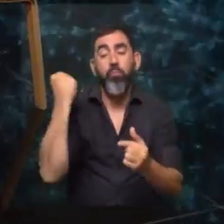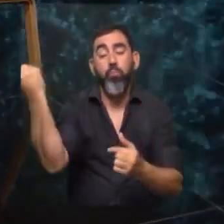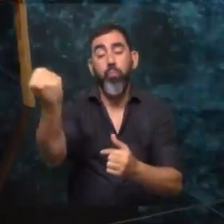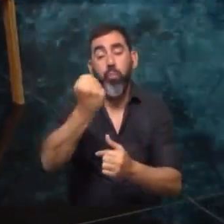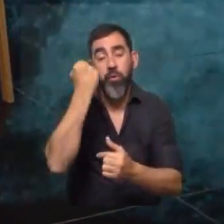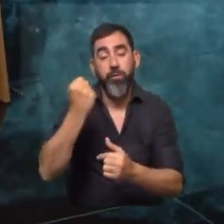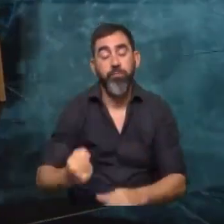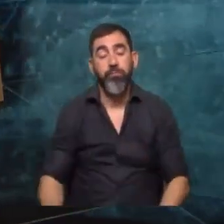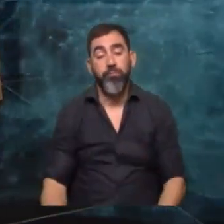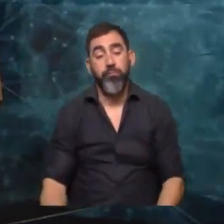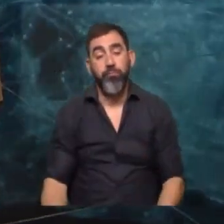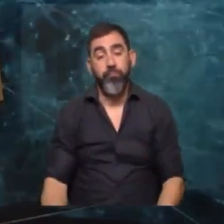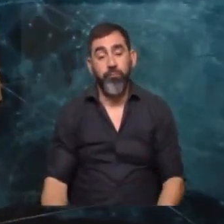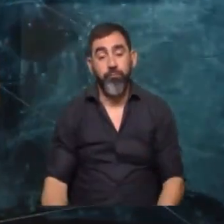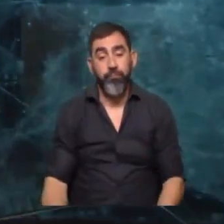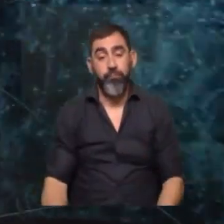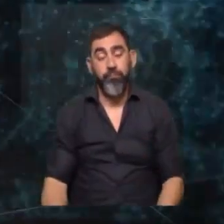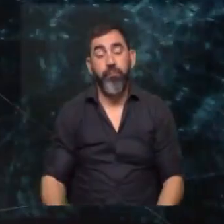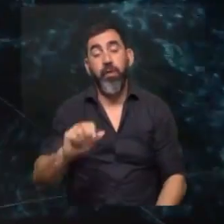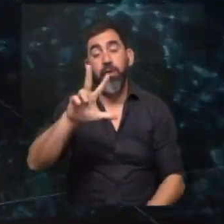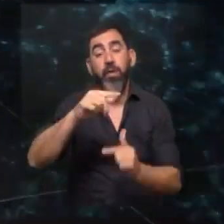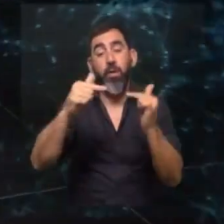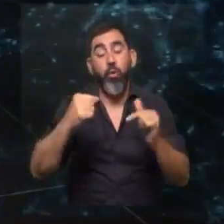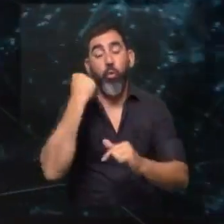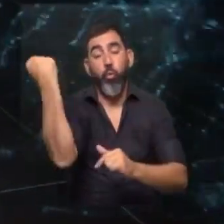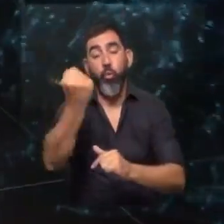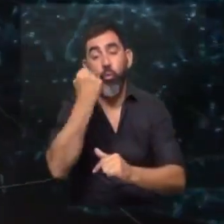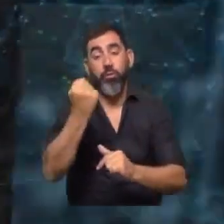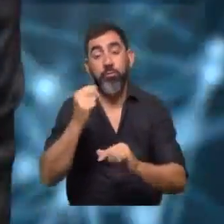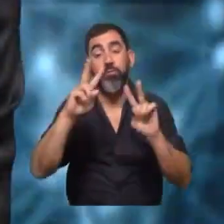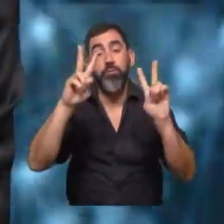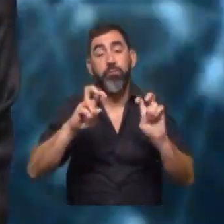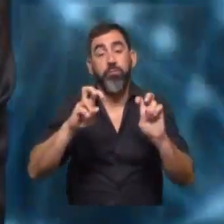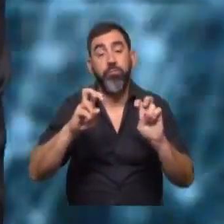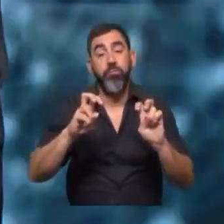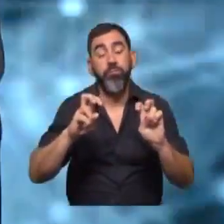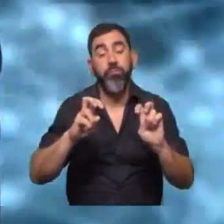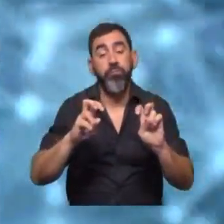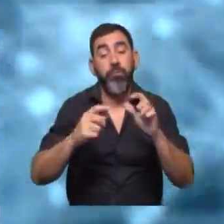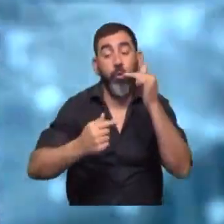Y ahí se evaluaron a grandes rasgos 3 cosas. La primera son factores habilitantes, es decir,